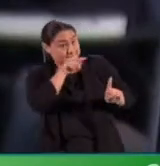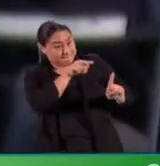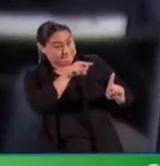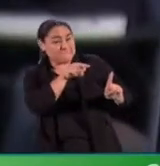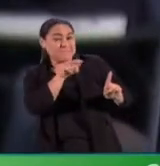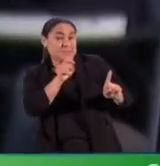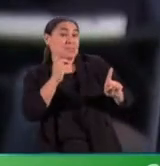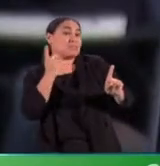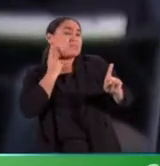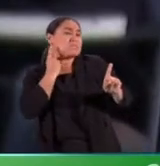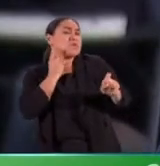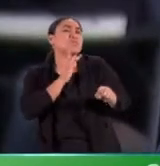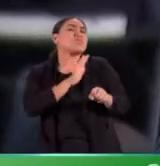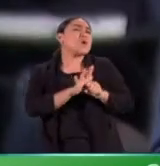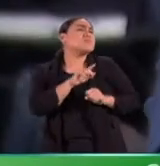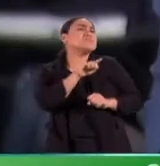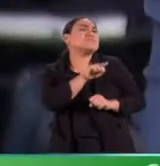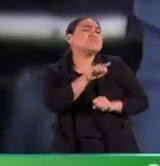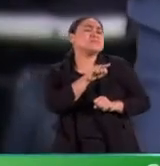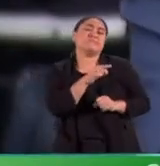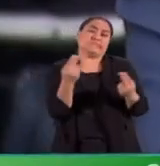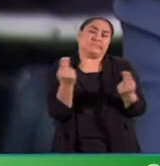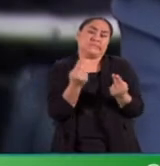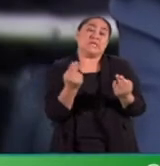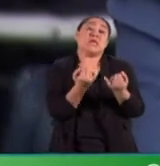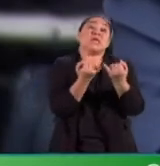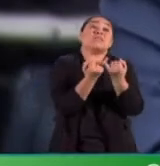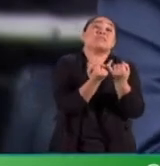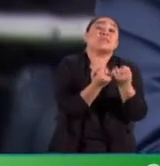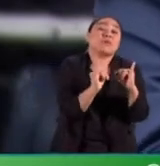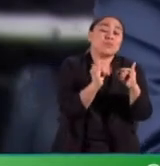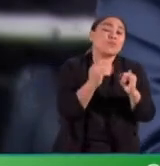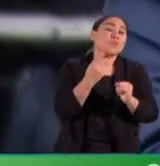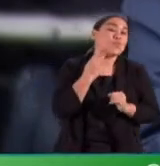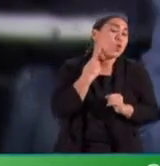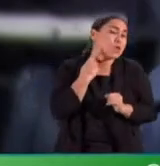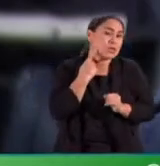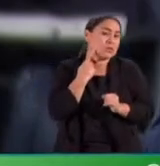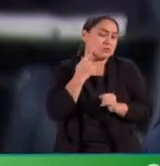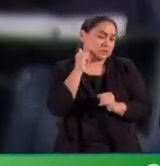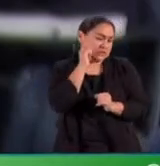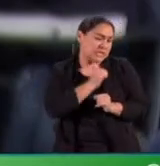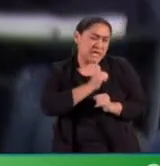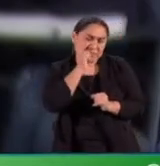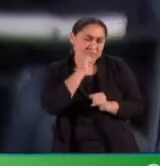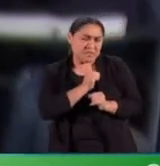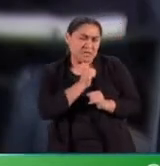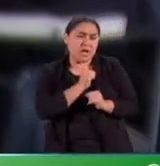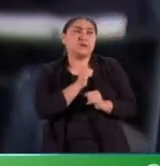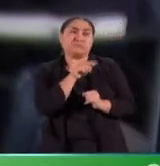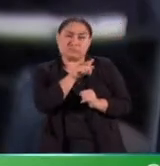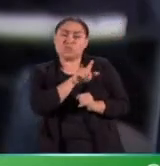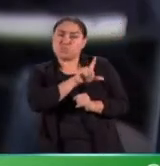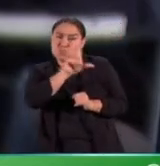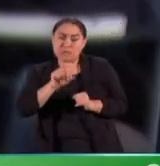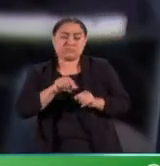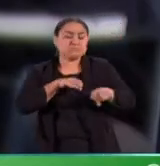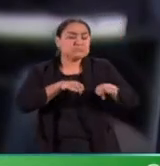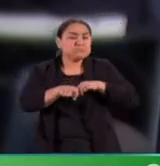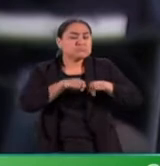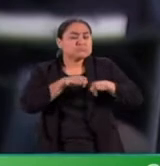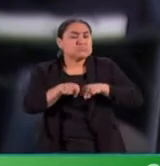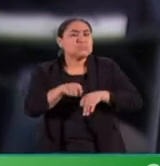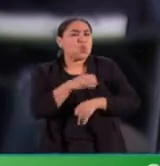Legislativo es independencia política para cumplir con su deber.